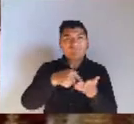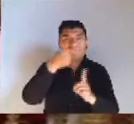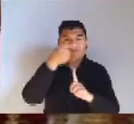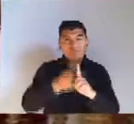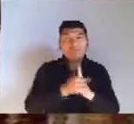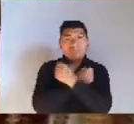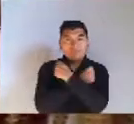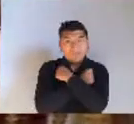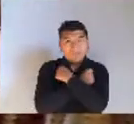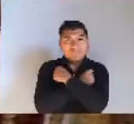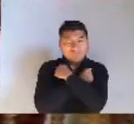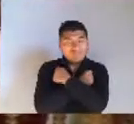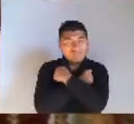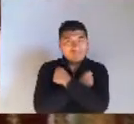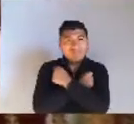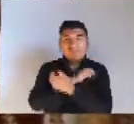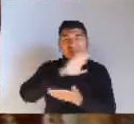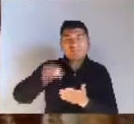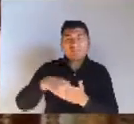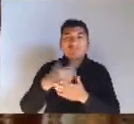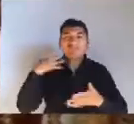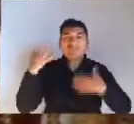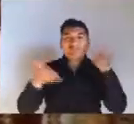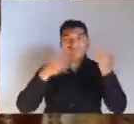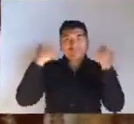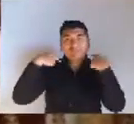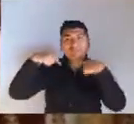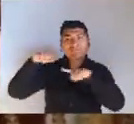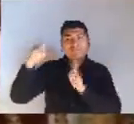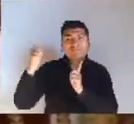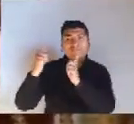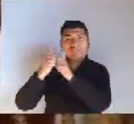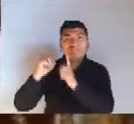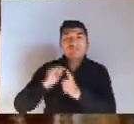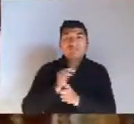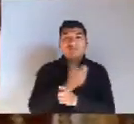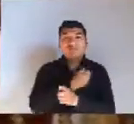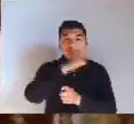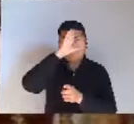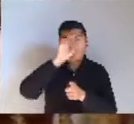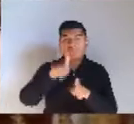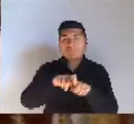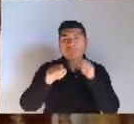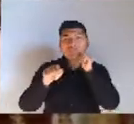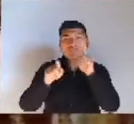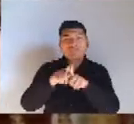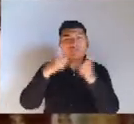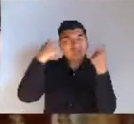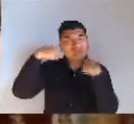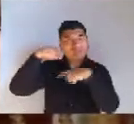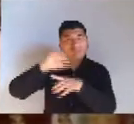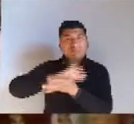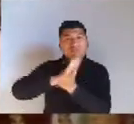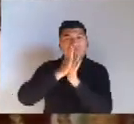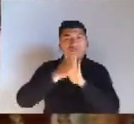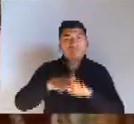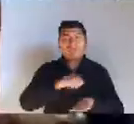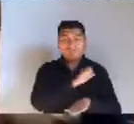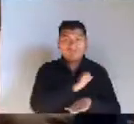amor, amorosos y alegres, vayamos al encuentro de nuestros hermanos, vayámonos en la paz del